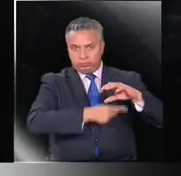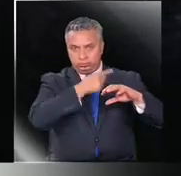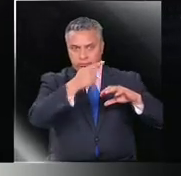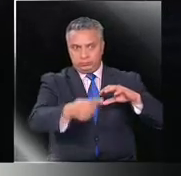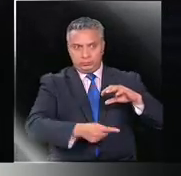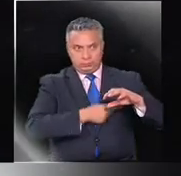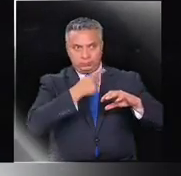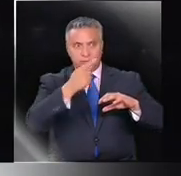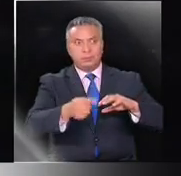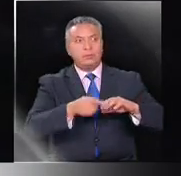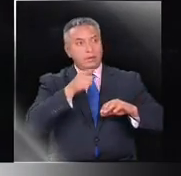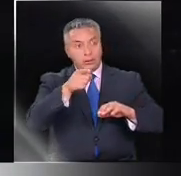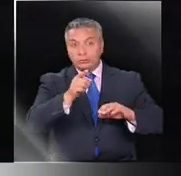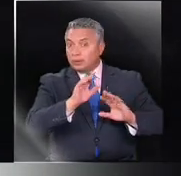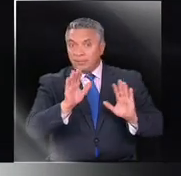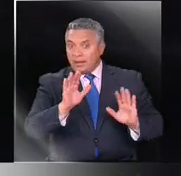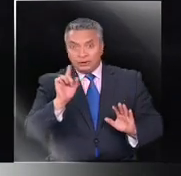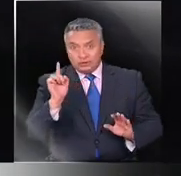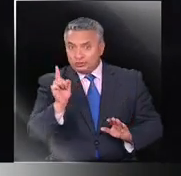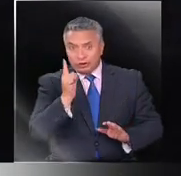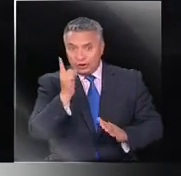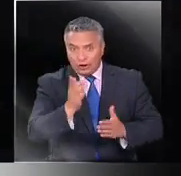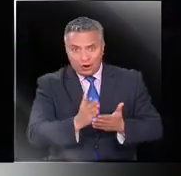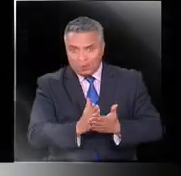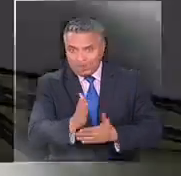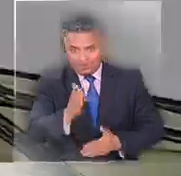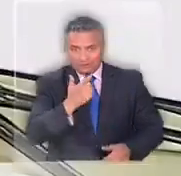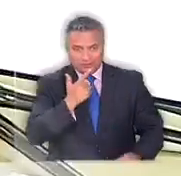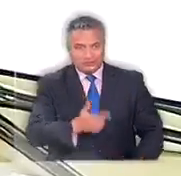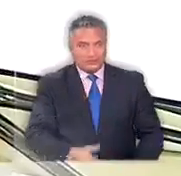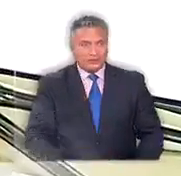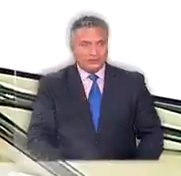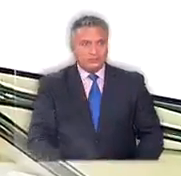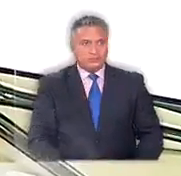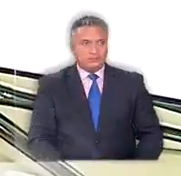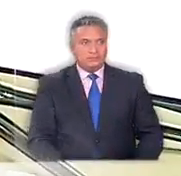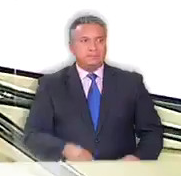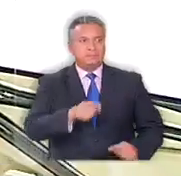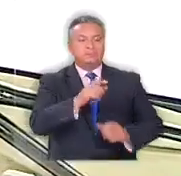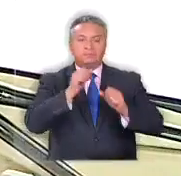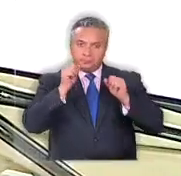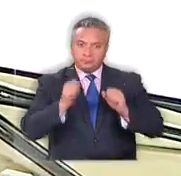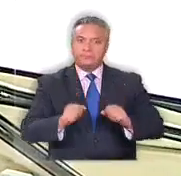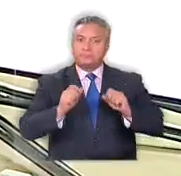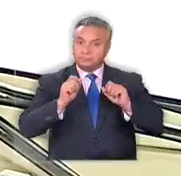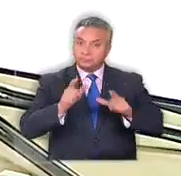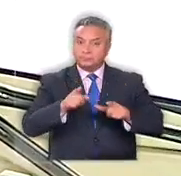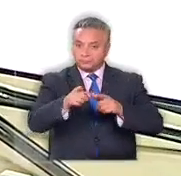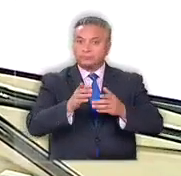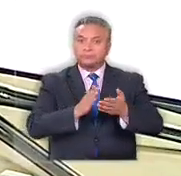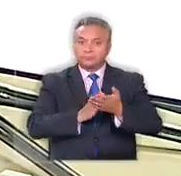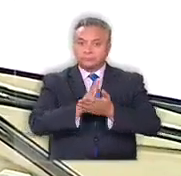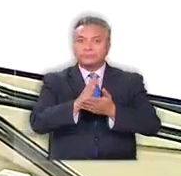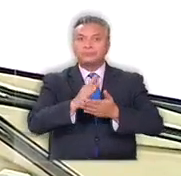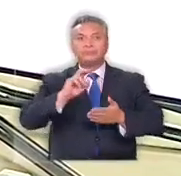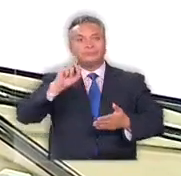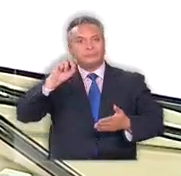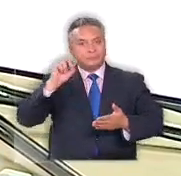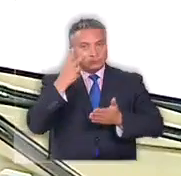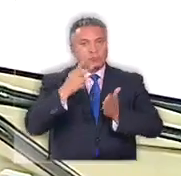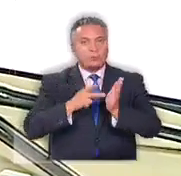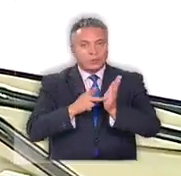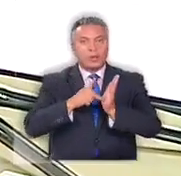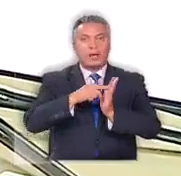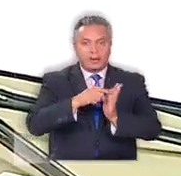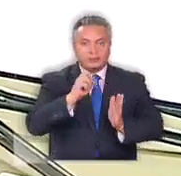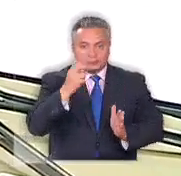Y eso es solo el comienzo. La fortuna es que también se ha convertido en el inicio de una segunda etapa, que ya es el inicio de un